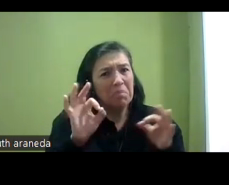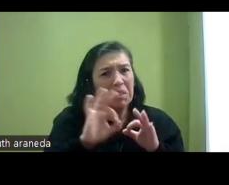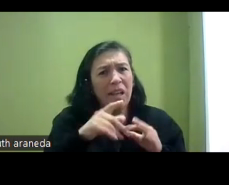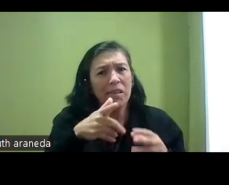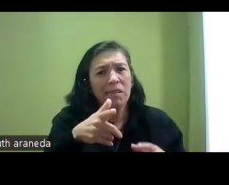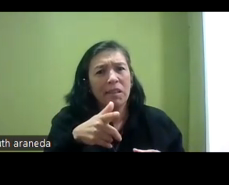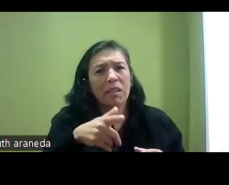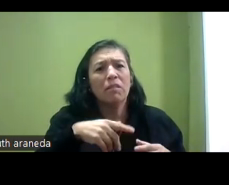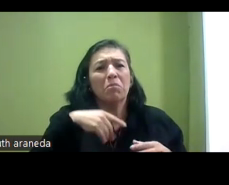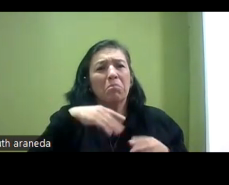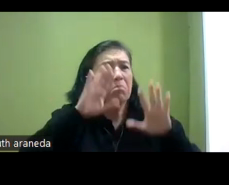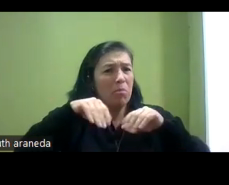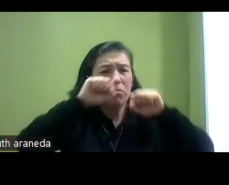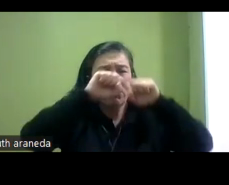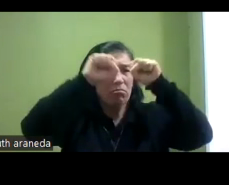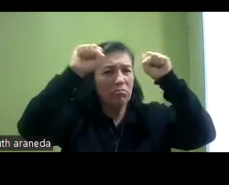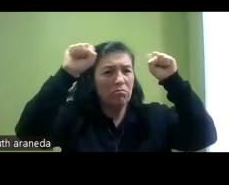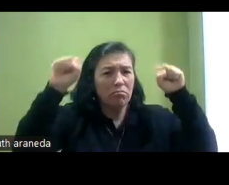este sistema